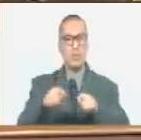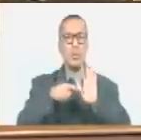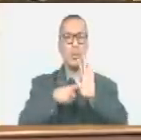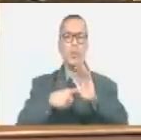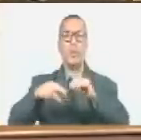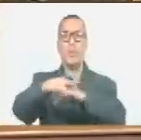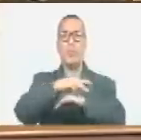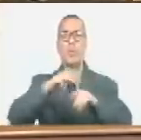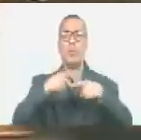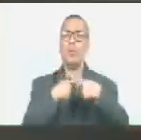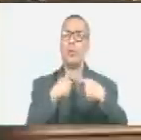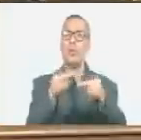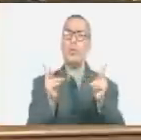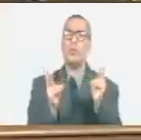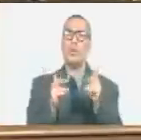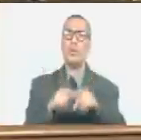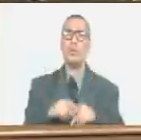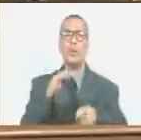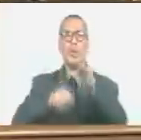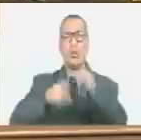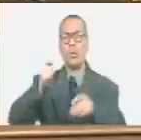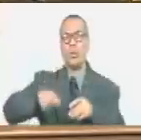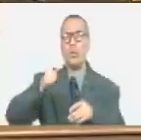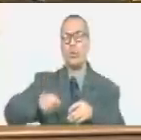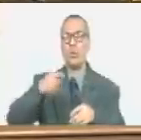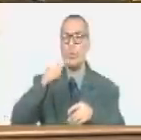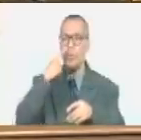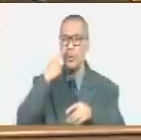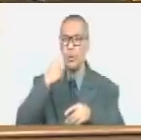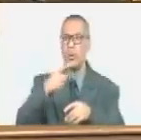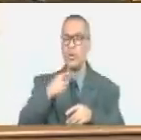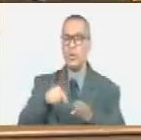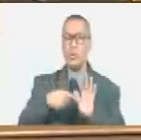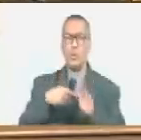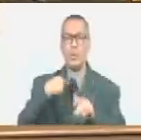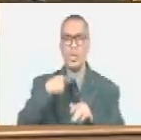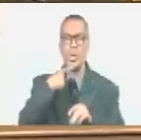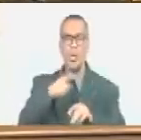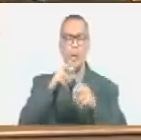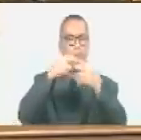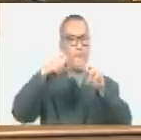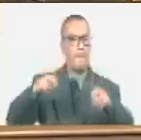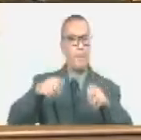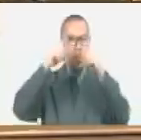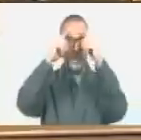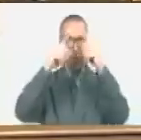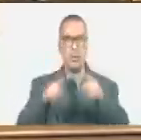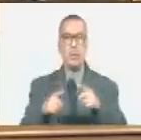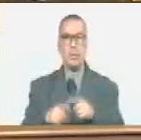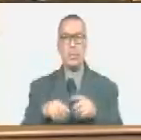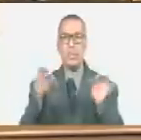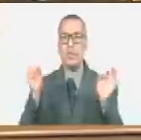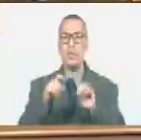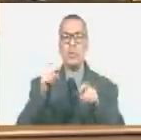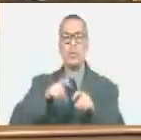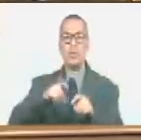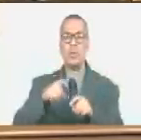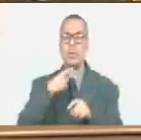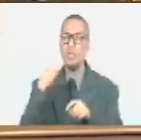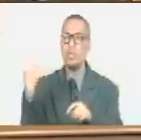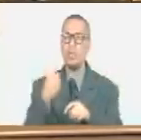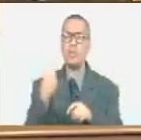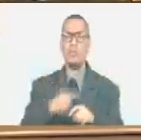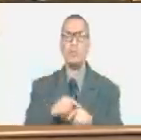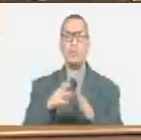el Ministerio Público. El juez o jueza valorará la petición y emitirá la sentencia sin necesidad de audiencia. Es